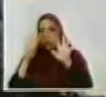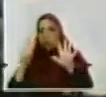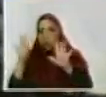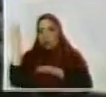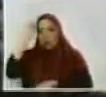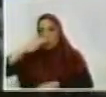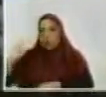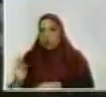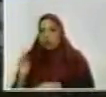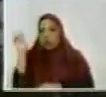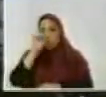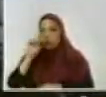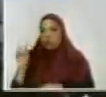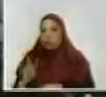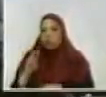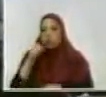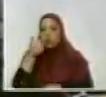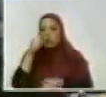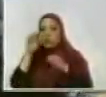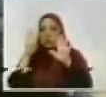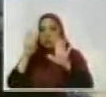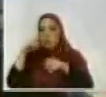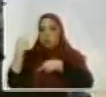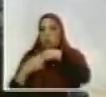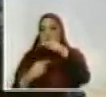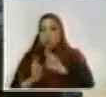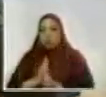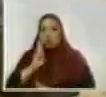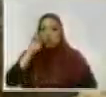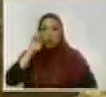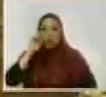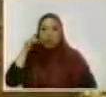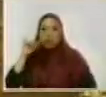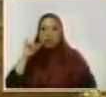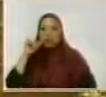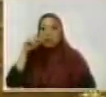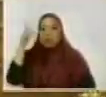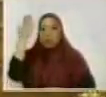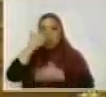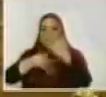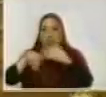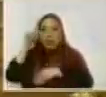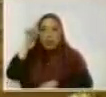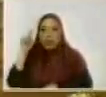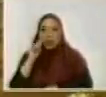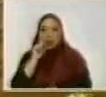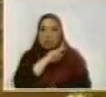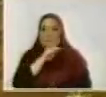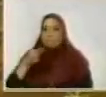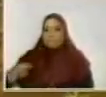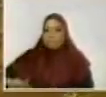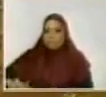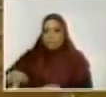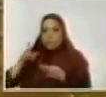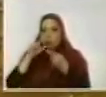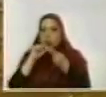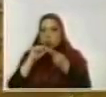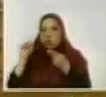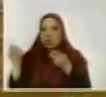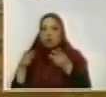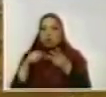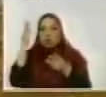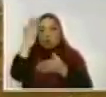Revolución Bolivariana. Cúmplase Diosdado Cabello Rondón, presidente, Tania Valentina Díaz, primera vicepresidenta, Gladys Requena,